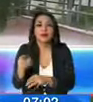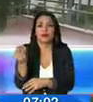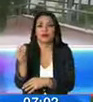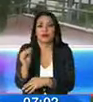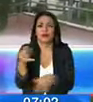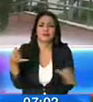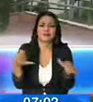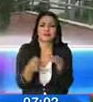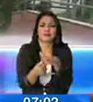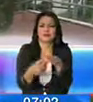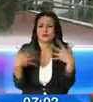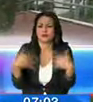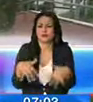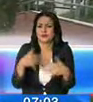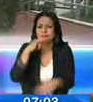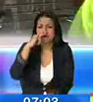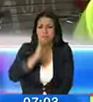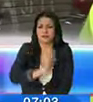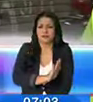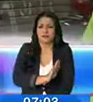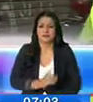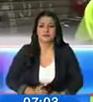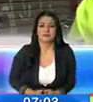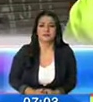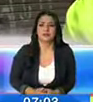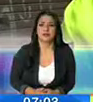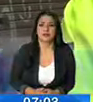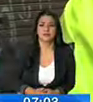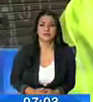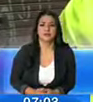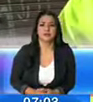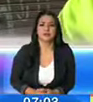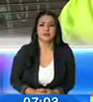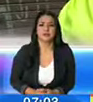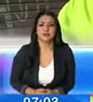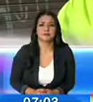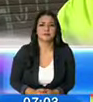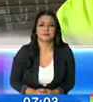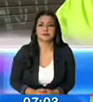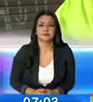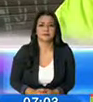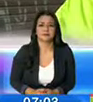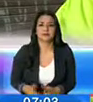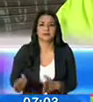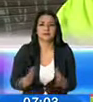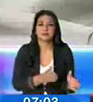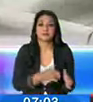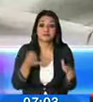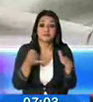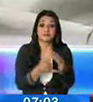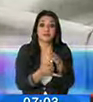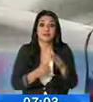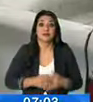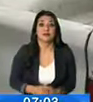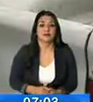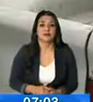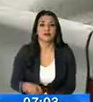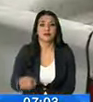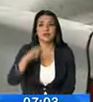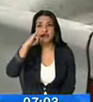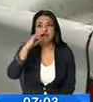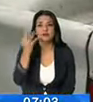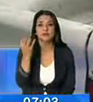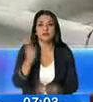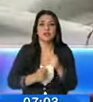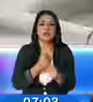procedió a violar al pequeño estaríamos hablando de un delito se podría decir de una violación en muchachos de 14 años fue